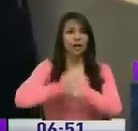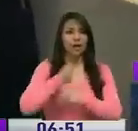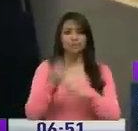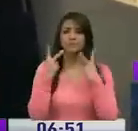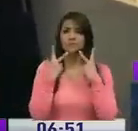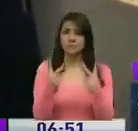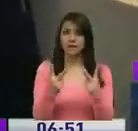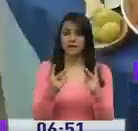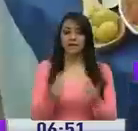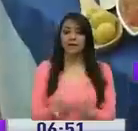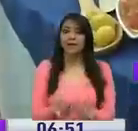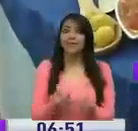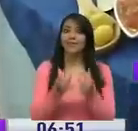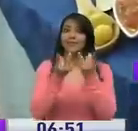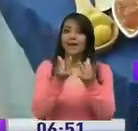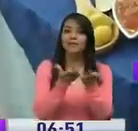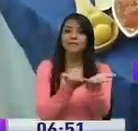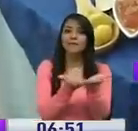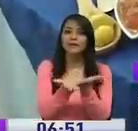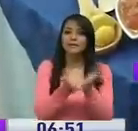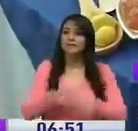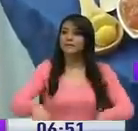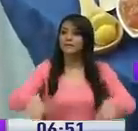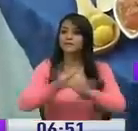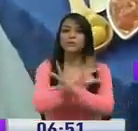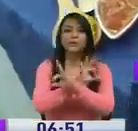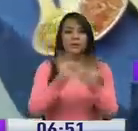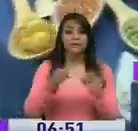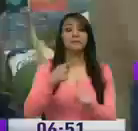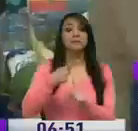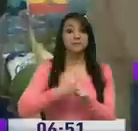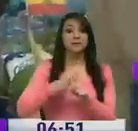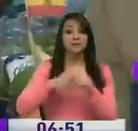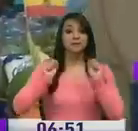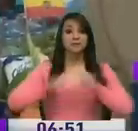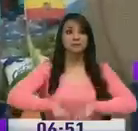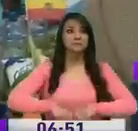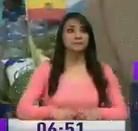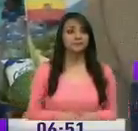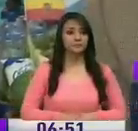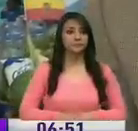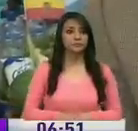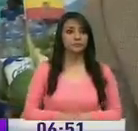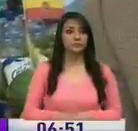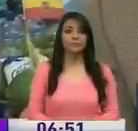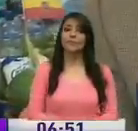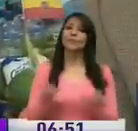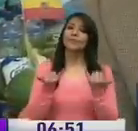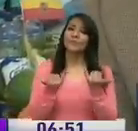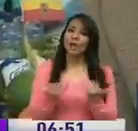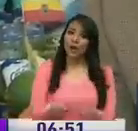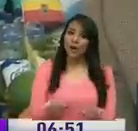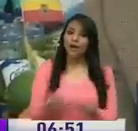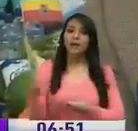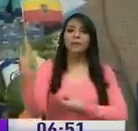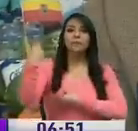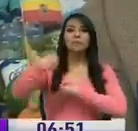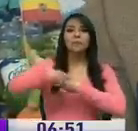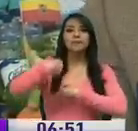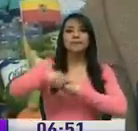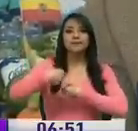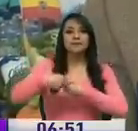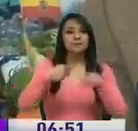mejoras de la calidad y los estándares de higiene que existen en estos sitios a tal punto de que ahora participamos contra